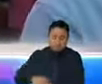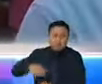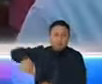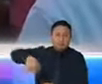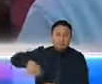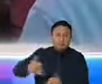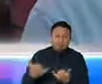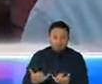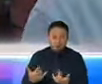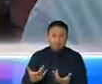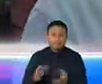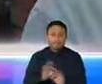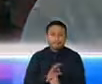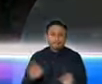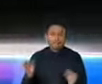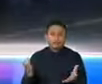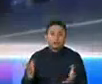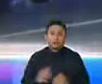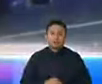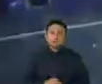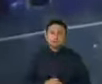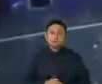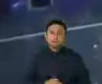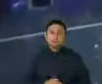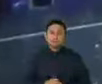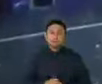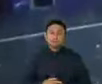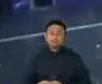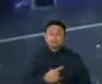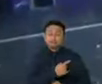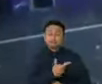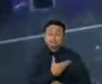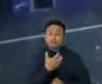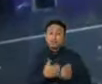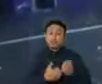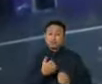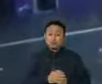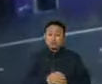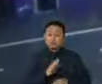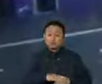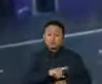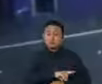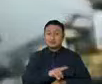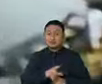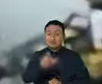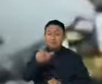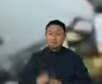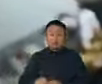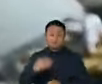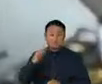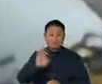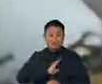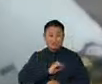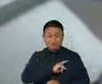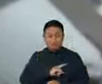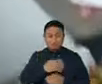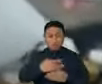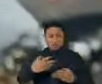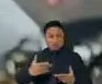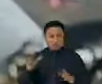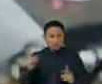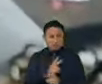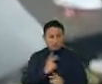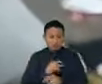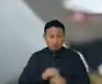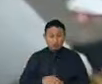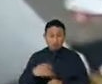hoy no tenemos nada. Este tipo de situaciones, según expertos en remoción de escombros y manejo de material tóxico, ponen en riesgo